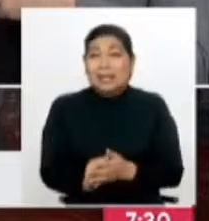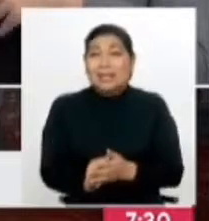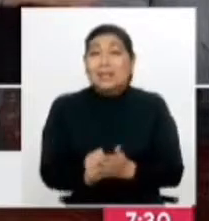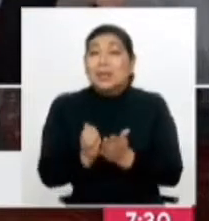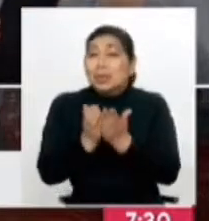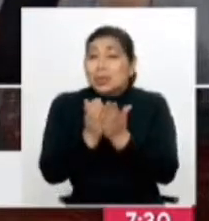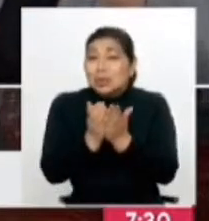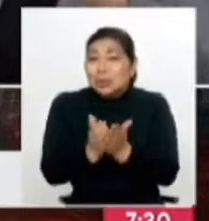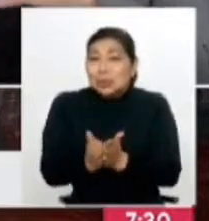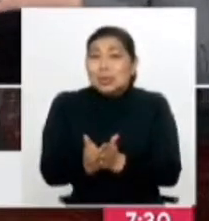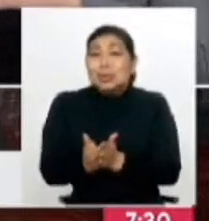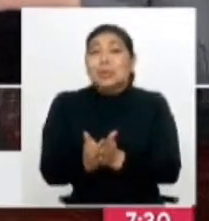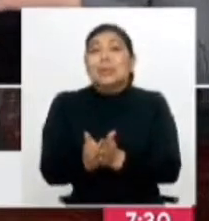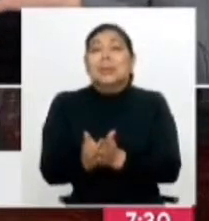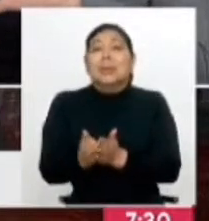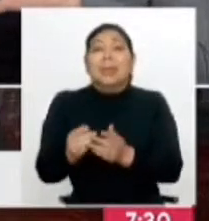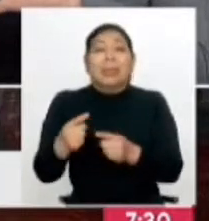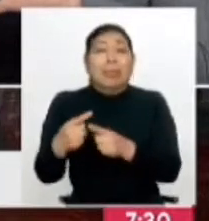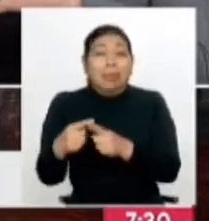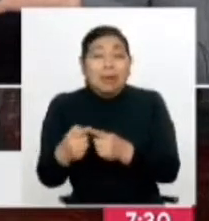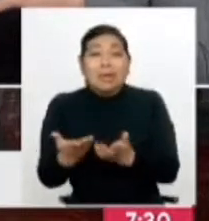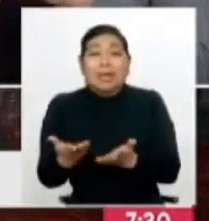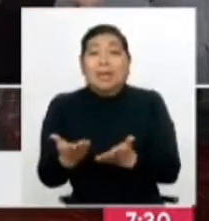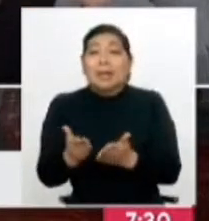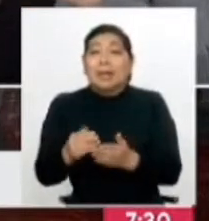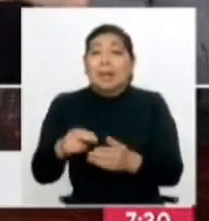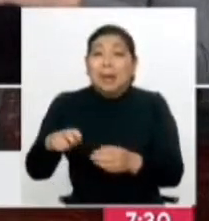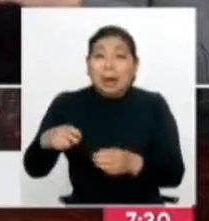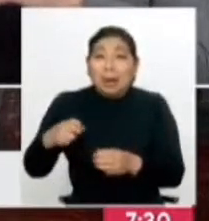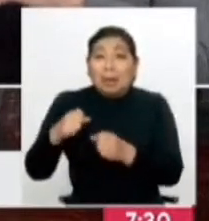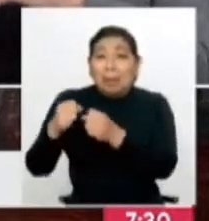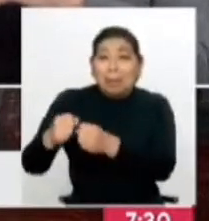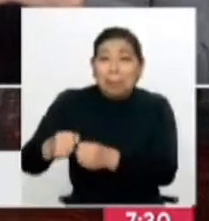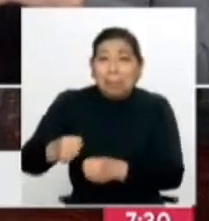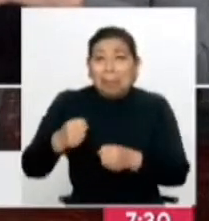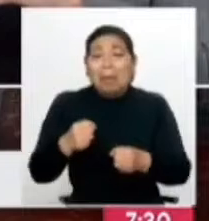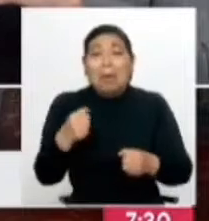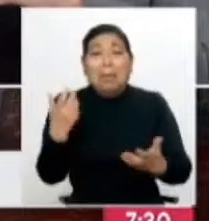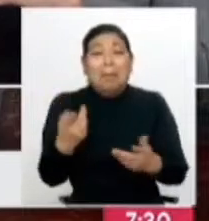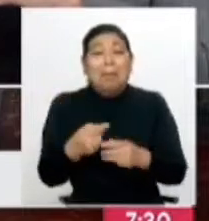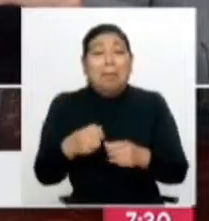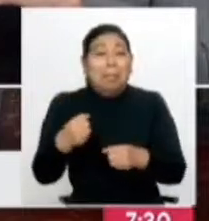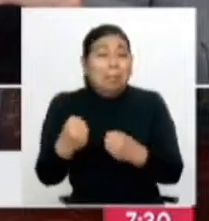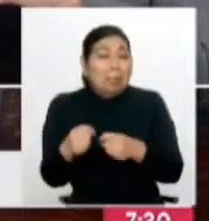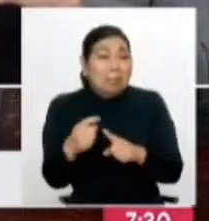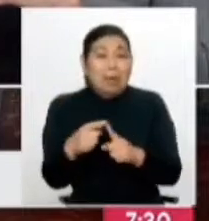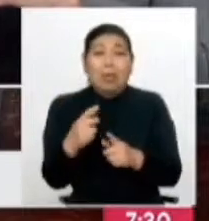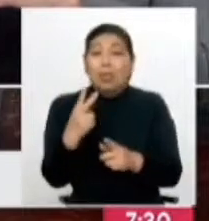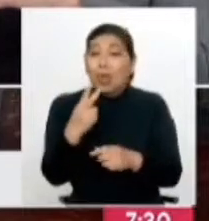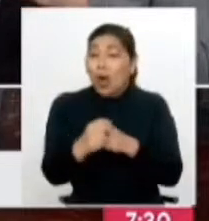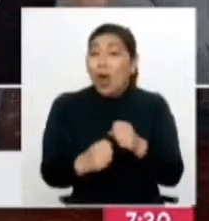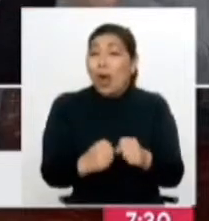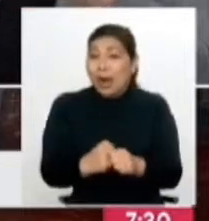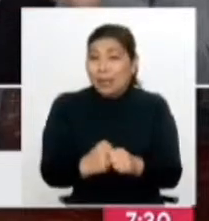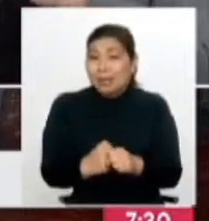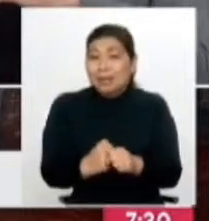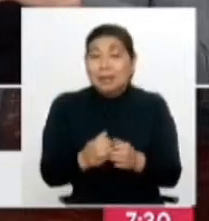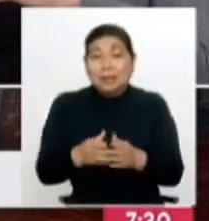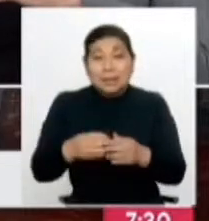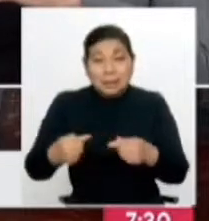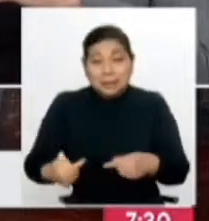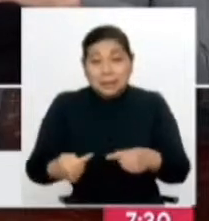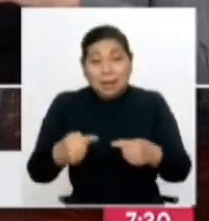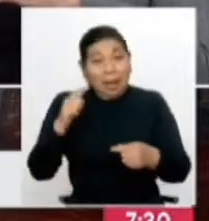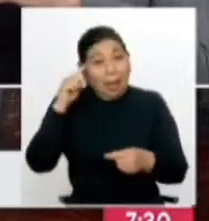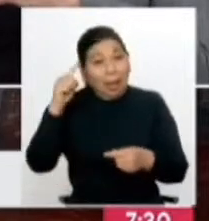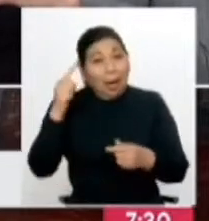con barquitos, con pías, ¿no? Que tenemos que llegar con carritos pagadores. Entonces, hace dos años empezamos este gran desafío